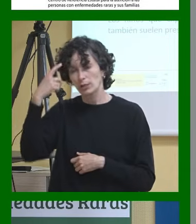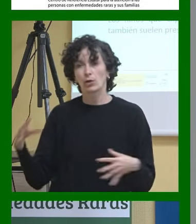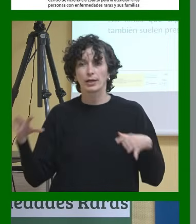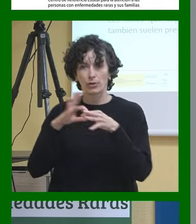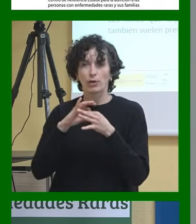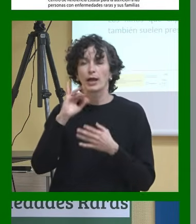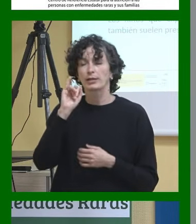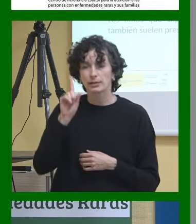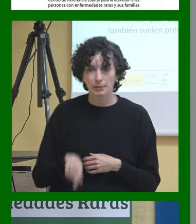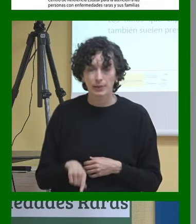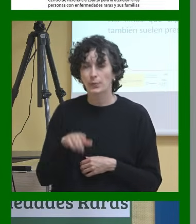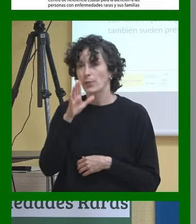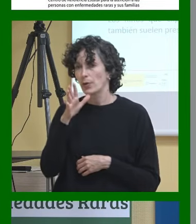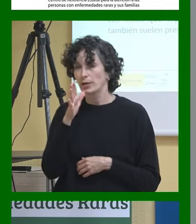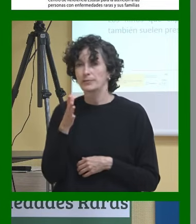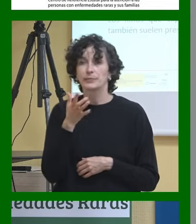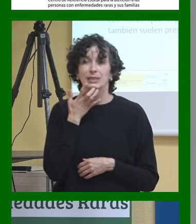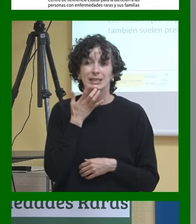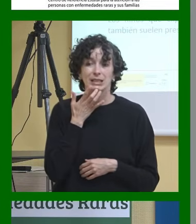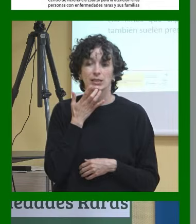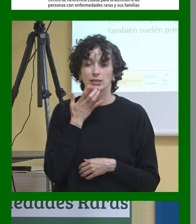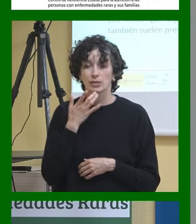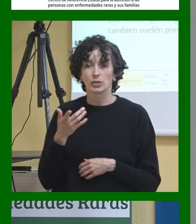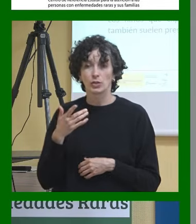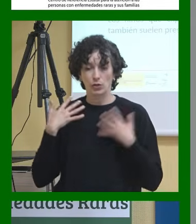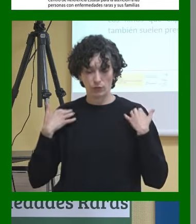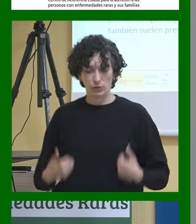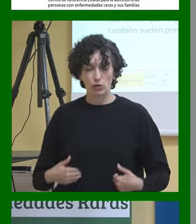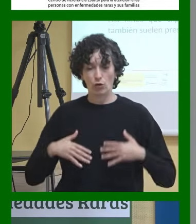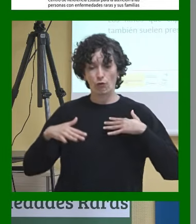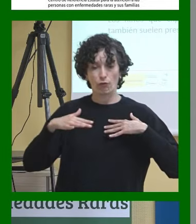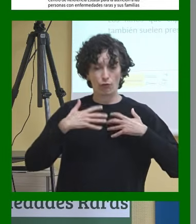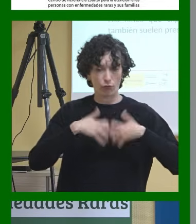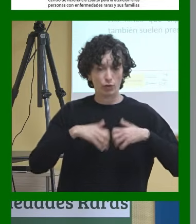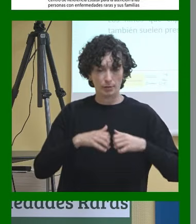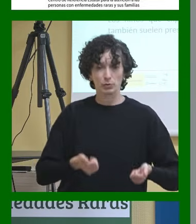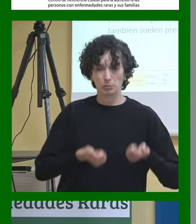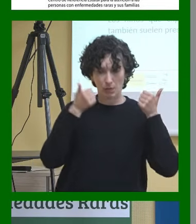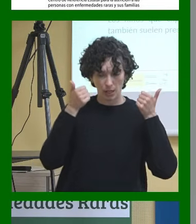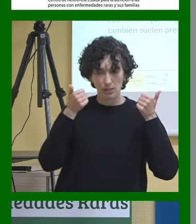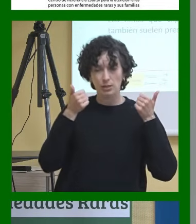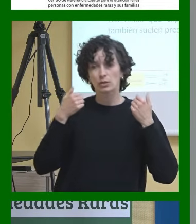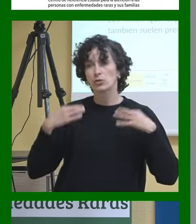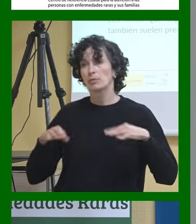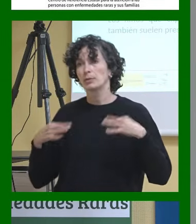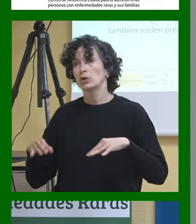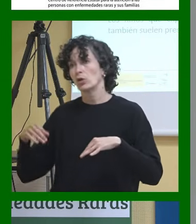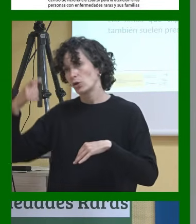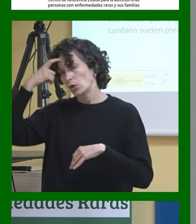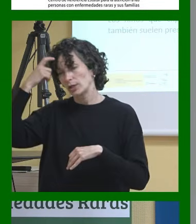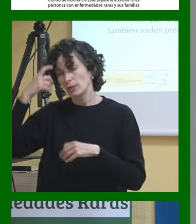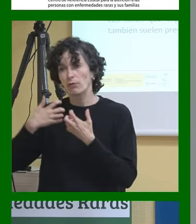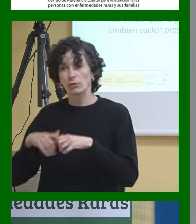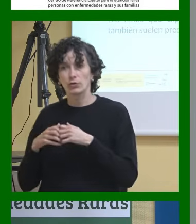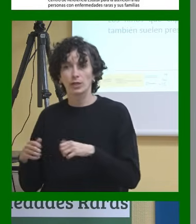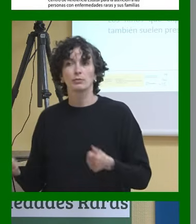el que a mayor funcionamiento físico también se tendía a un mejor funcionamiento cognitivo,